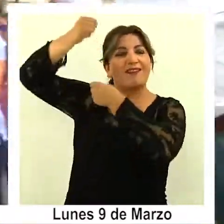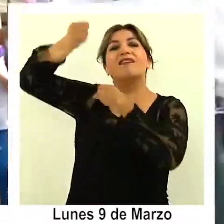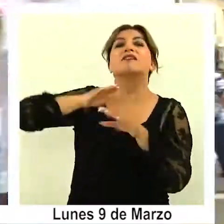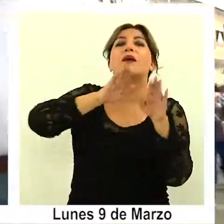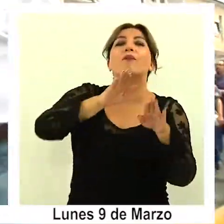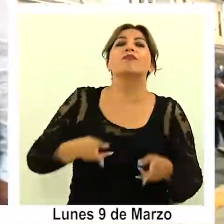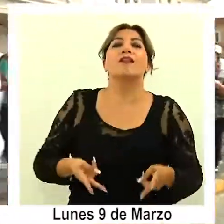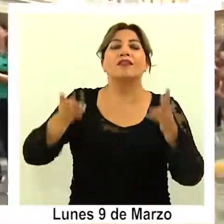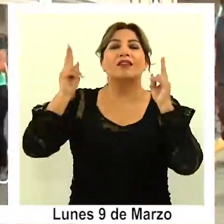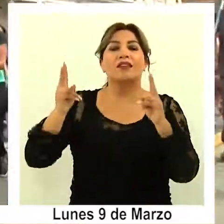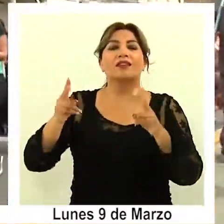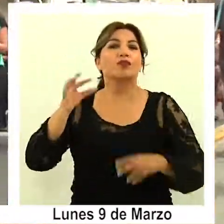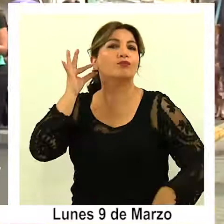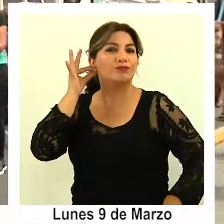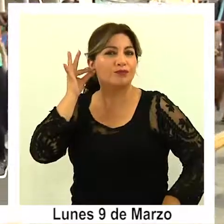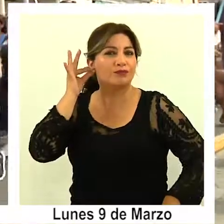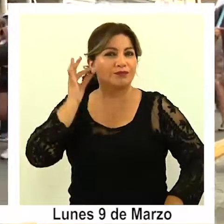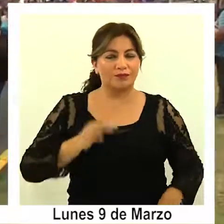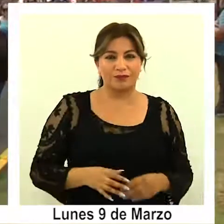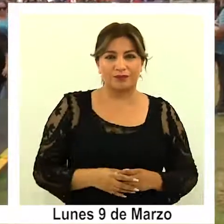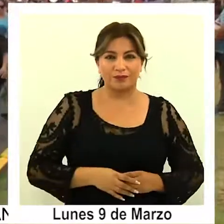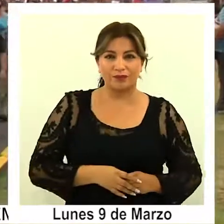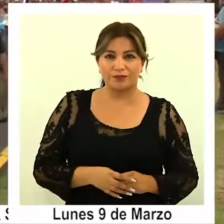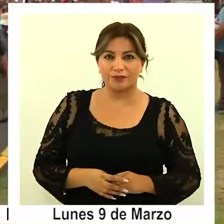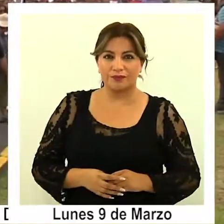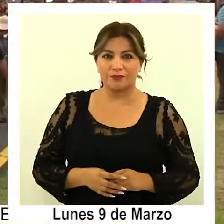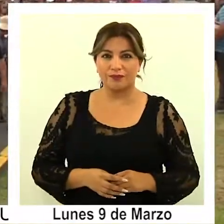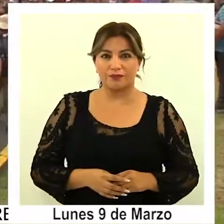con consignas en pro de los derechos del género